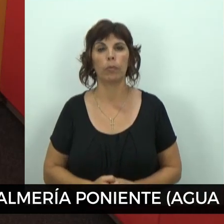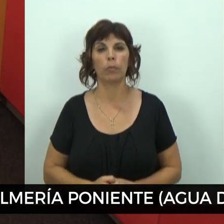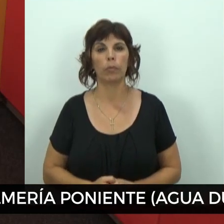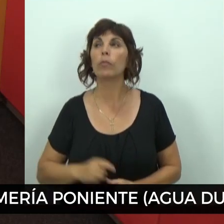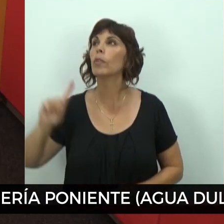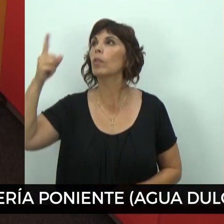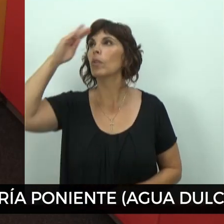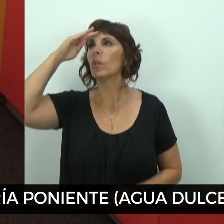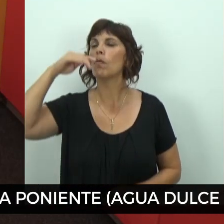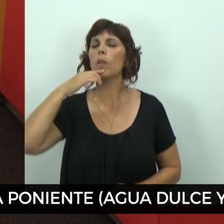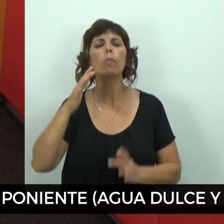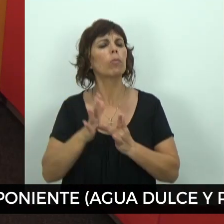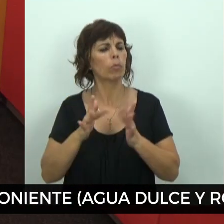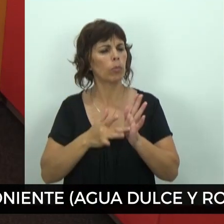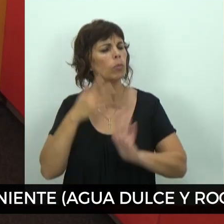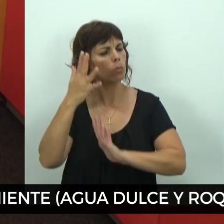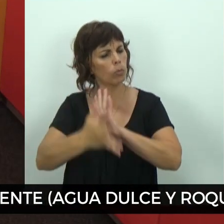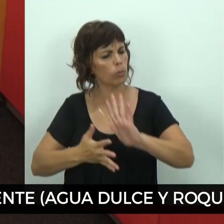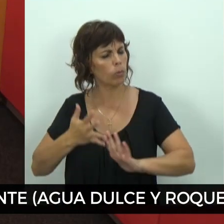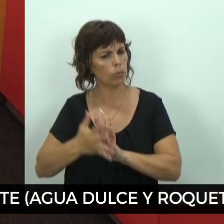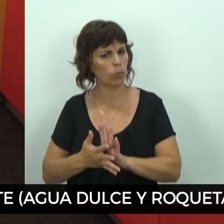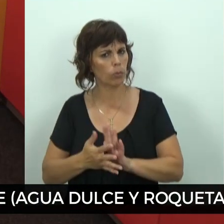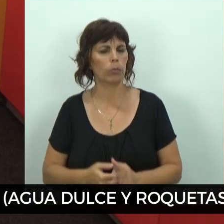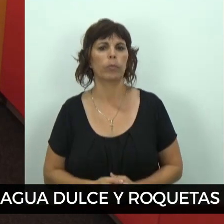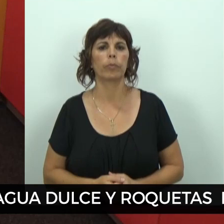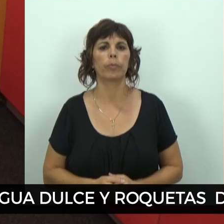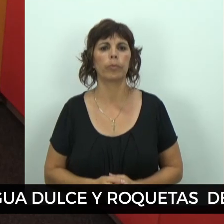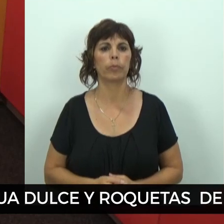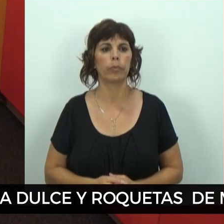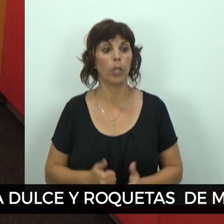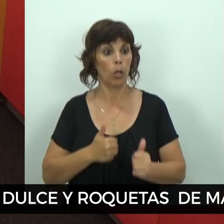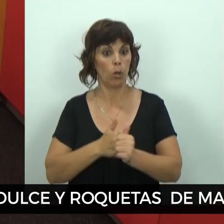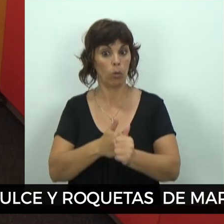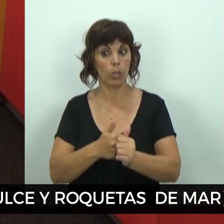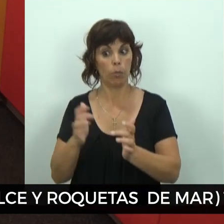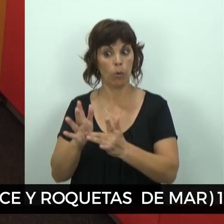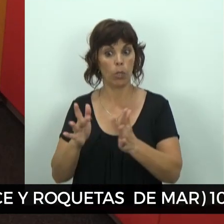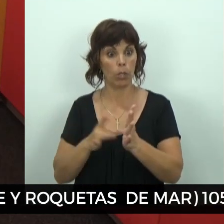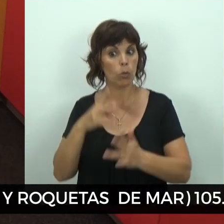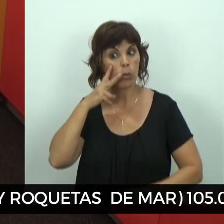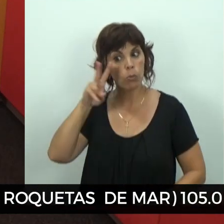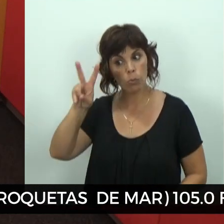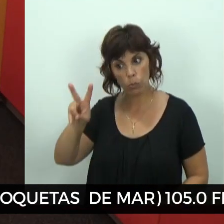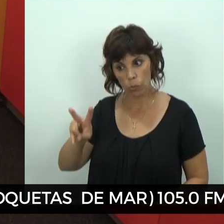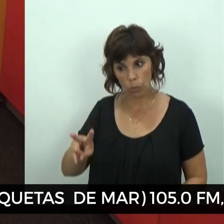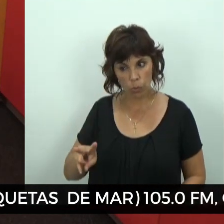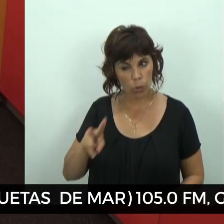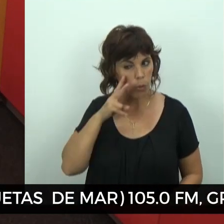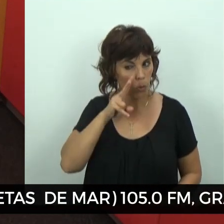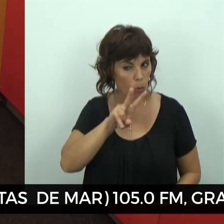Mencionó al Dios el Padre. Los discípulos observaban a Jesucristo, que